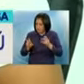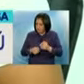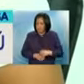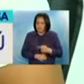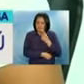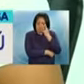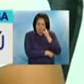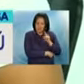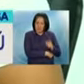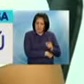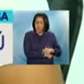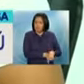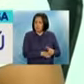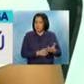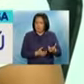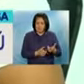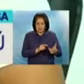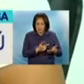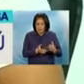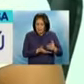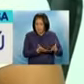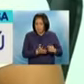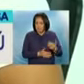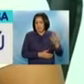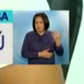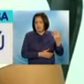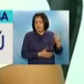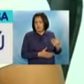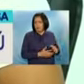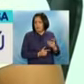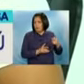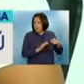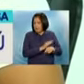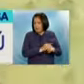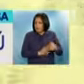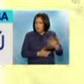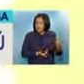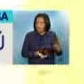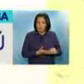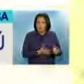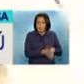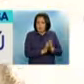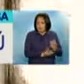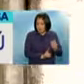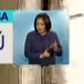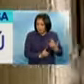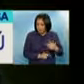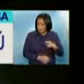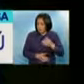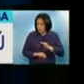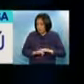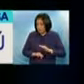que estas armas hayan sido utilizadas en algún tipo de delito como crímenes de asesinato o sicariato. Así se evidenció en un operativo donde